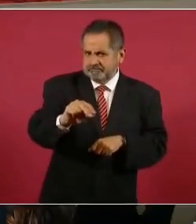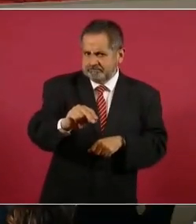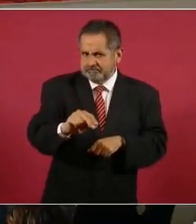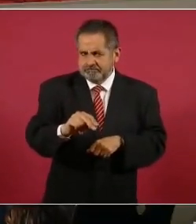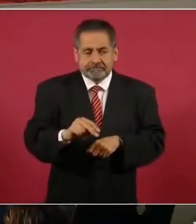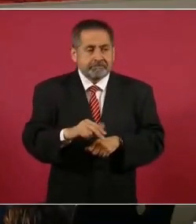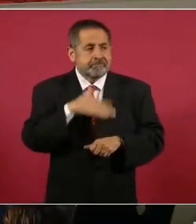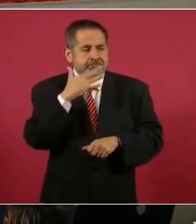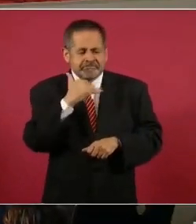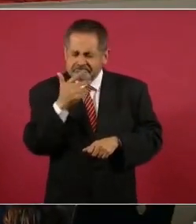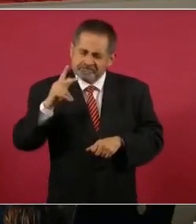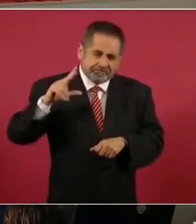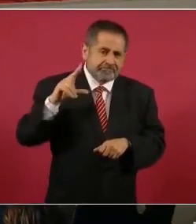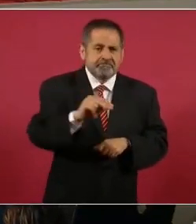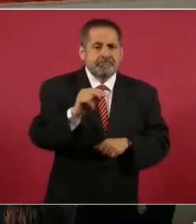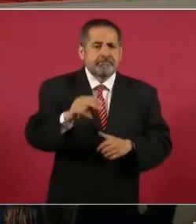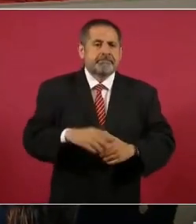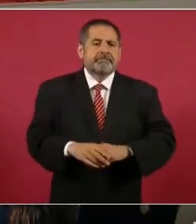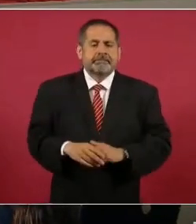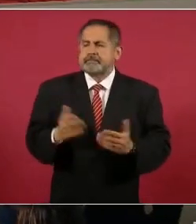a las cifras